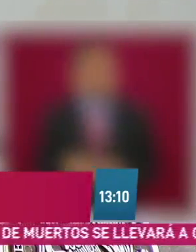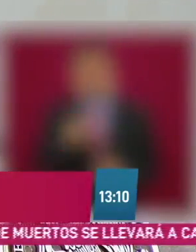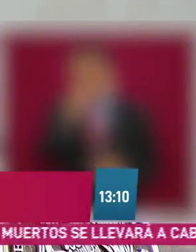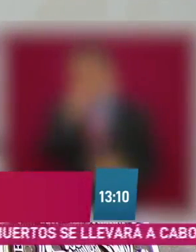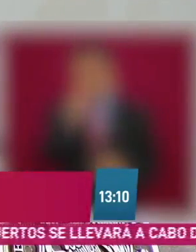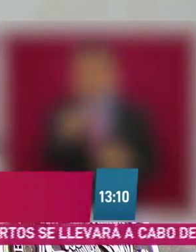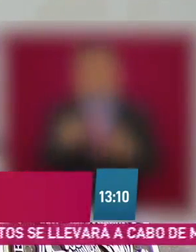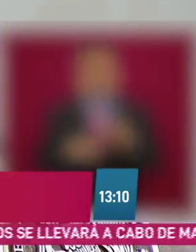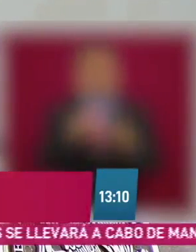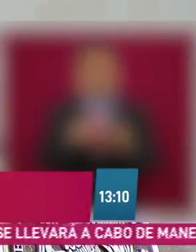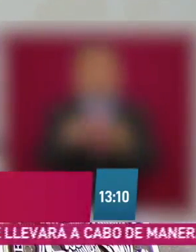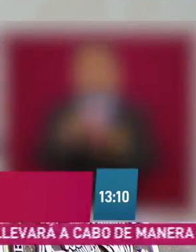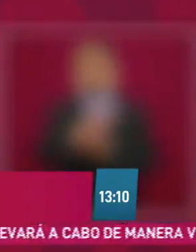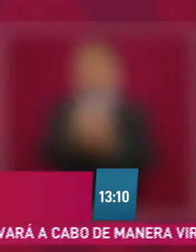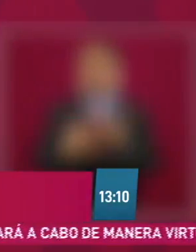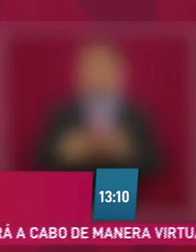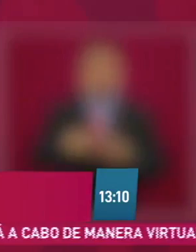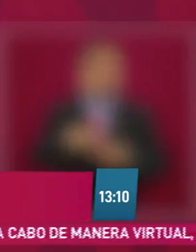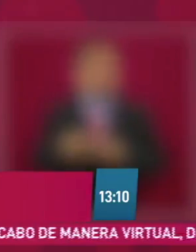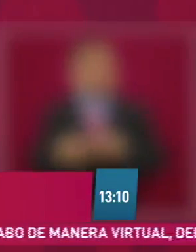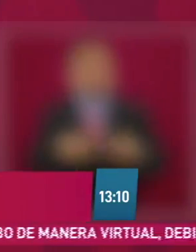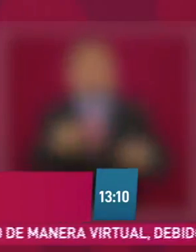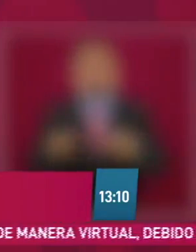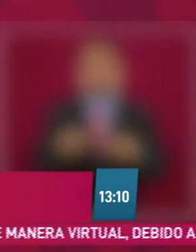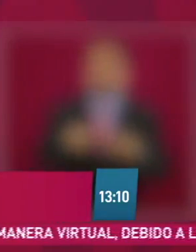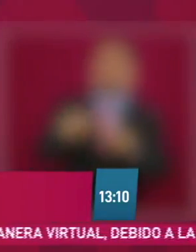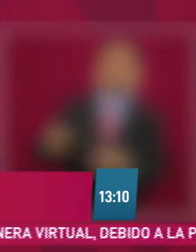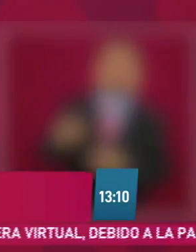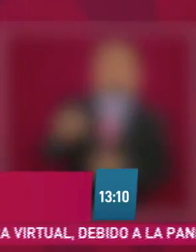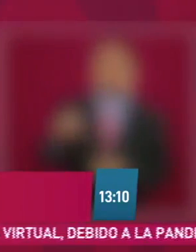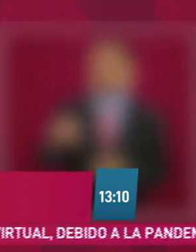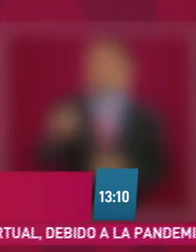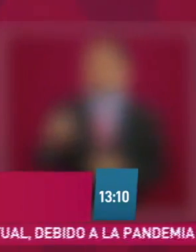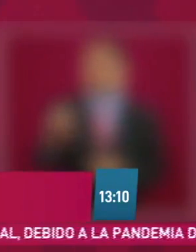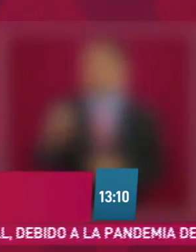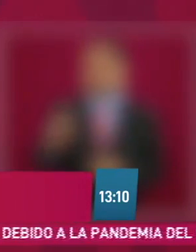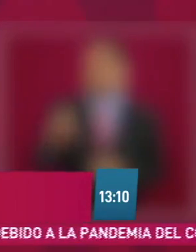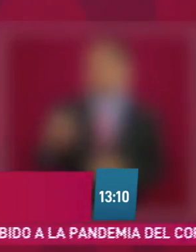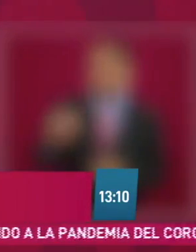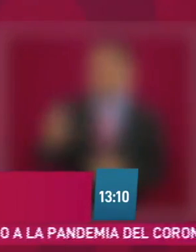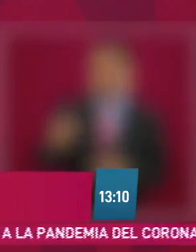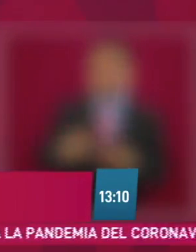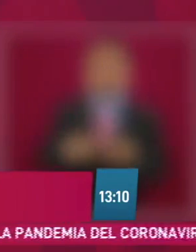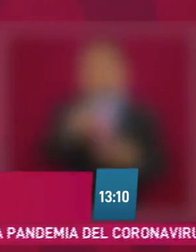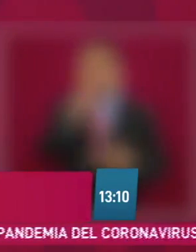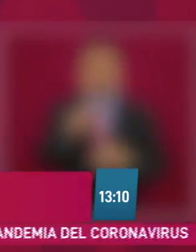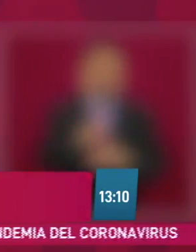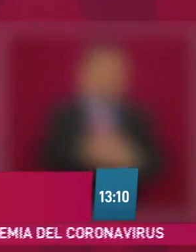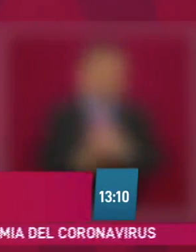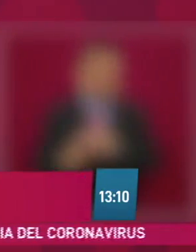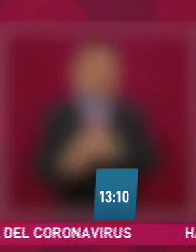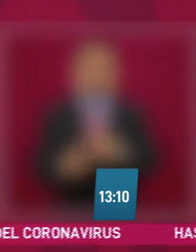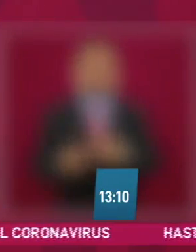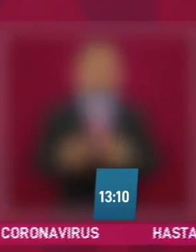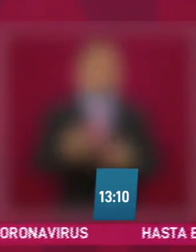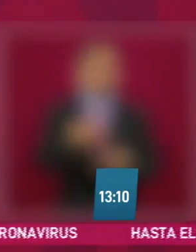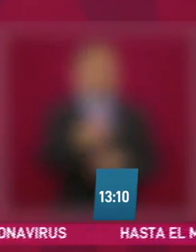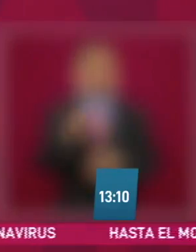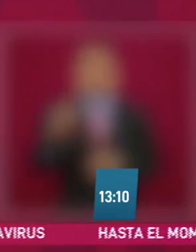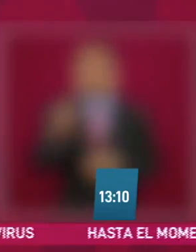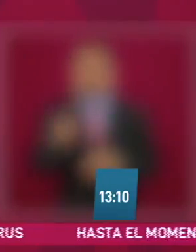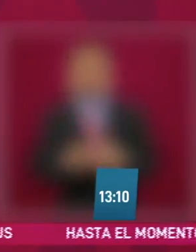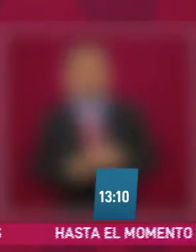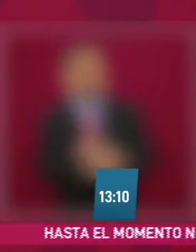de los contratos que se entregaron a Odebrecht y los sobornos que entregó